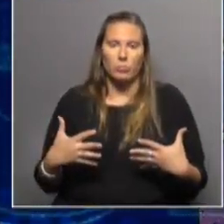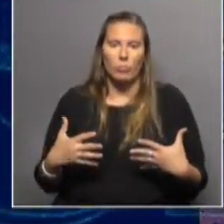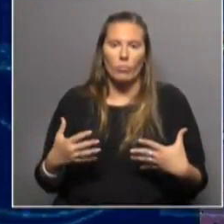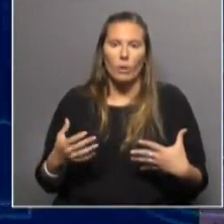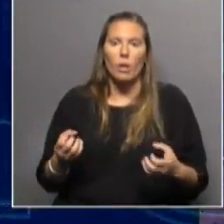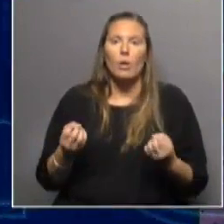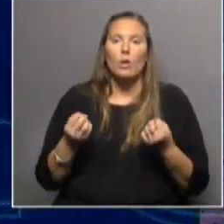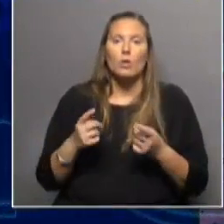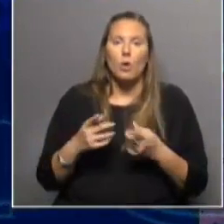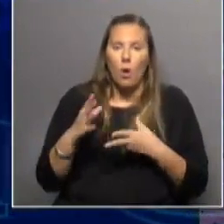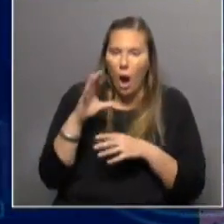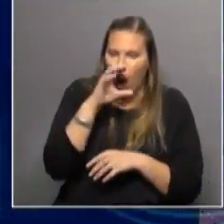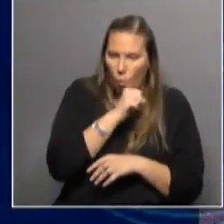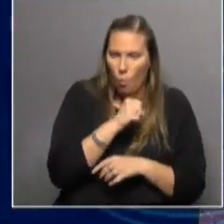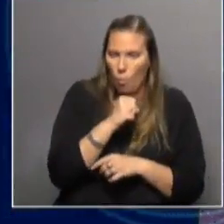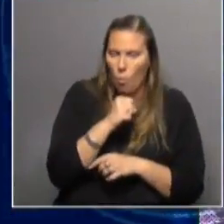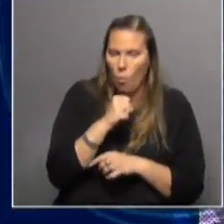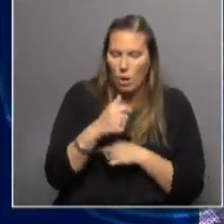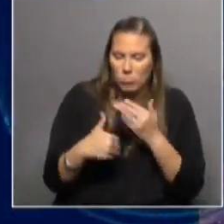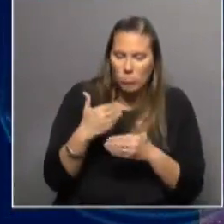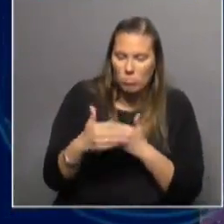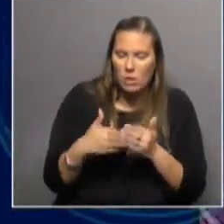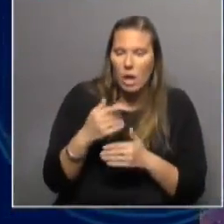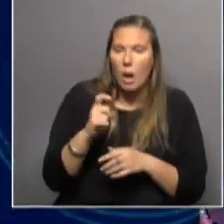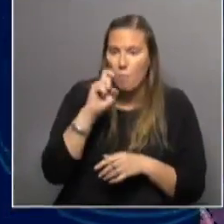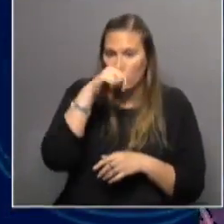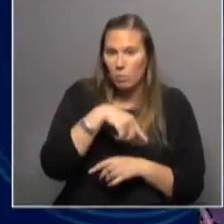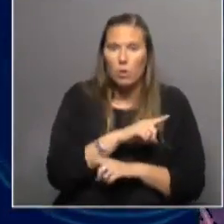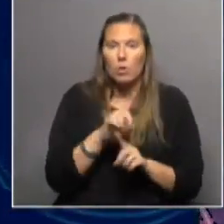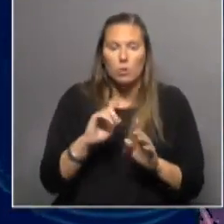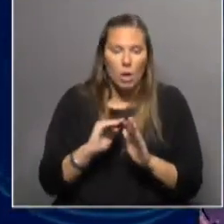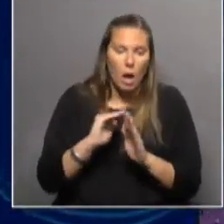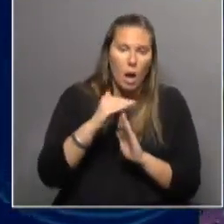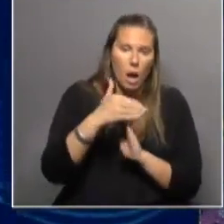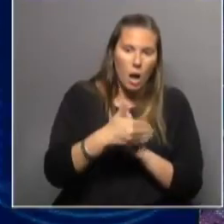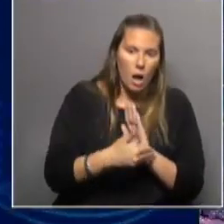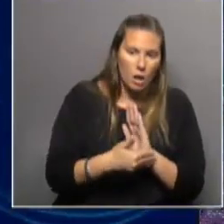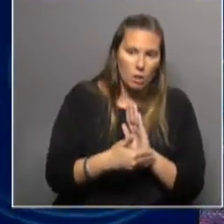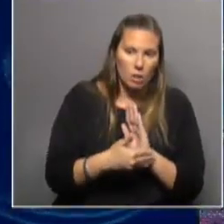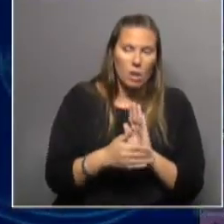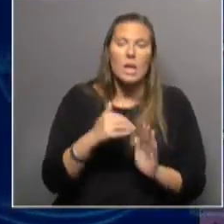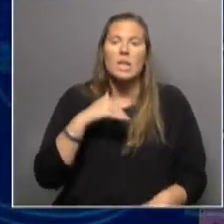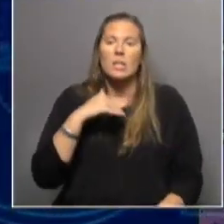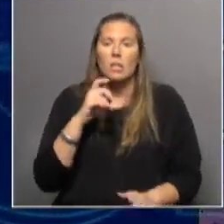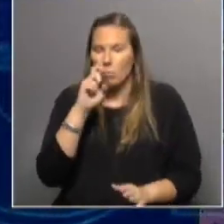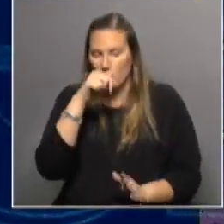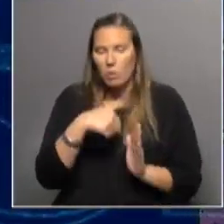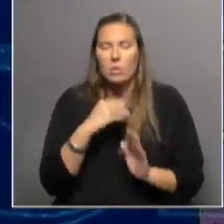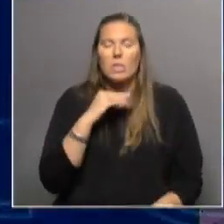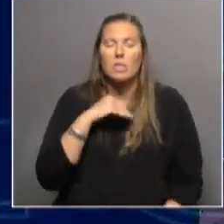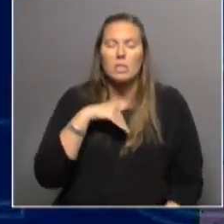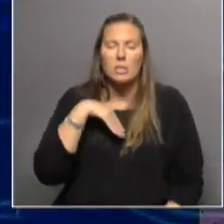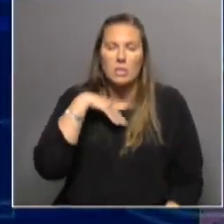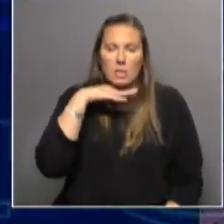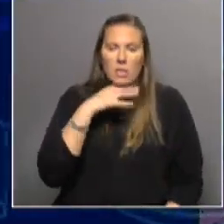solamente sostiene la ciudad de Montevideo sino que sostiene todo el arco que está alrededor de San José y de Canelones es